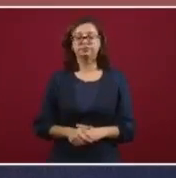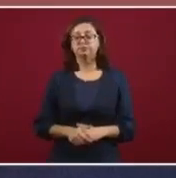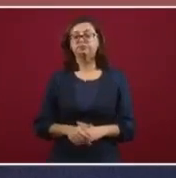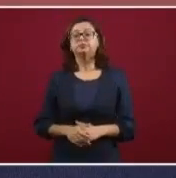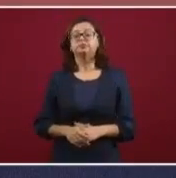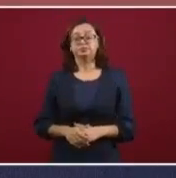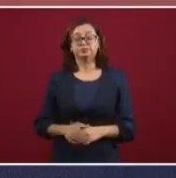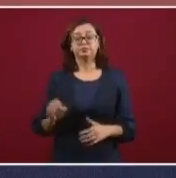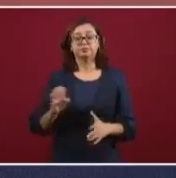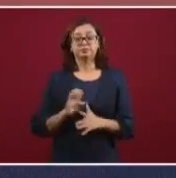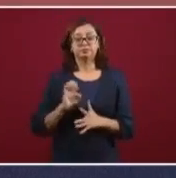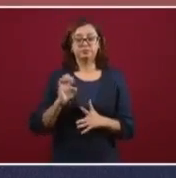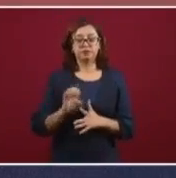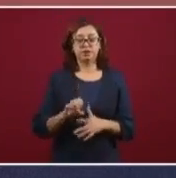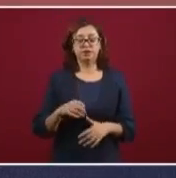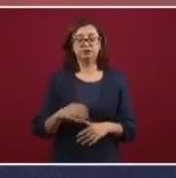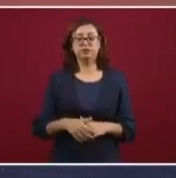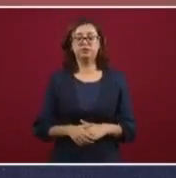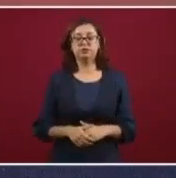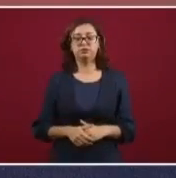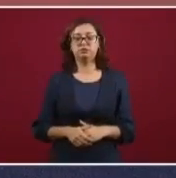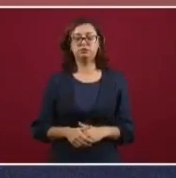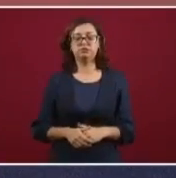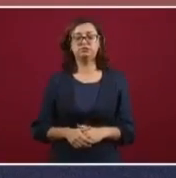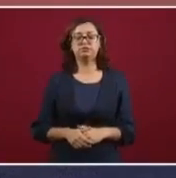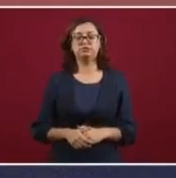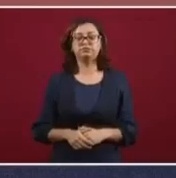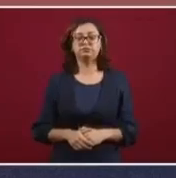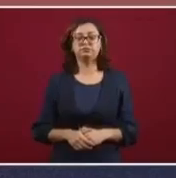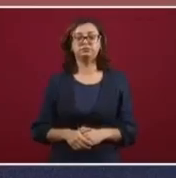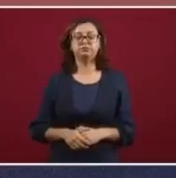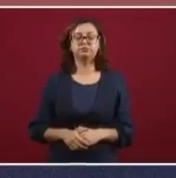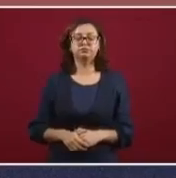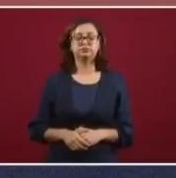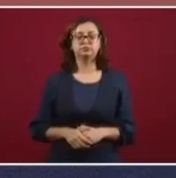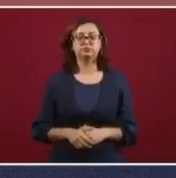Entonces, va a ser